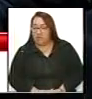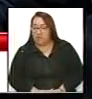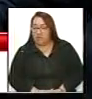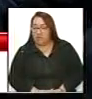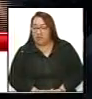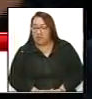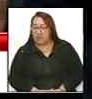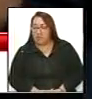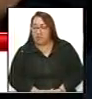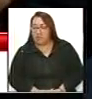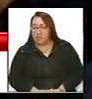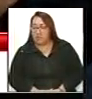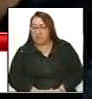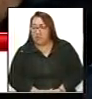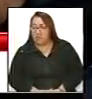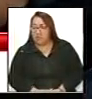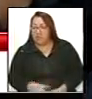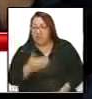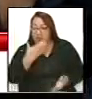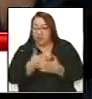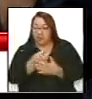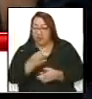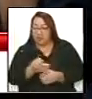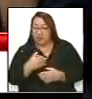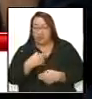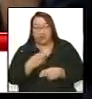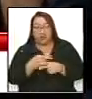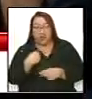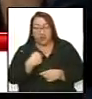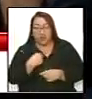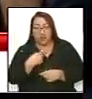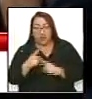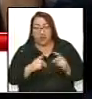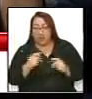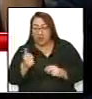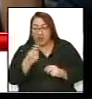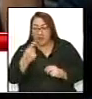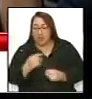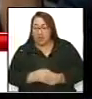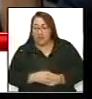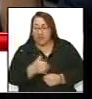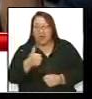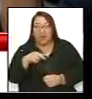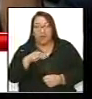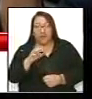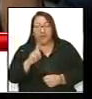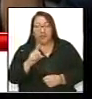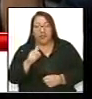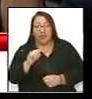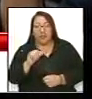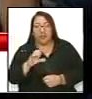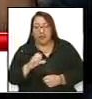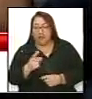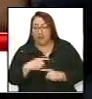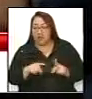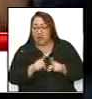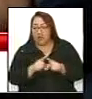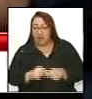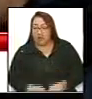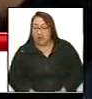Permítame presentarme, efectivamente, a los que no me conocen, soy el director general de APDAIC, pero